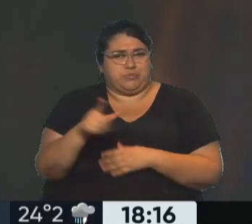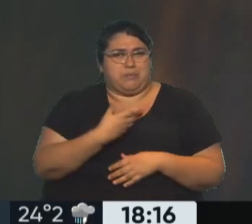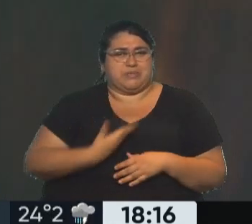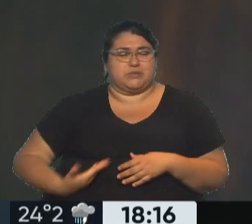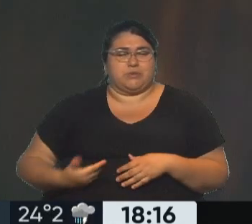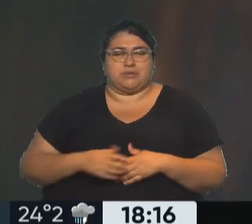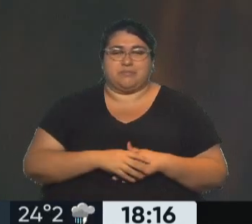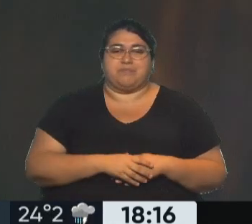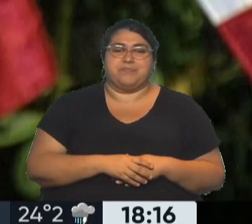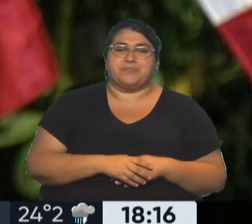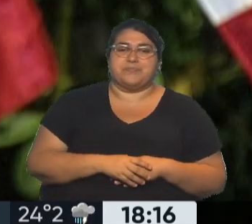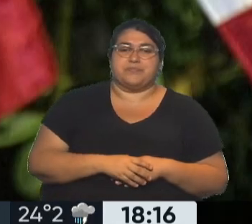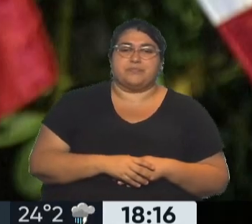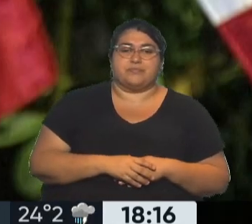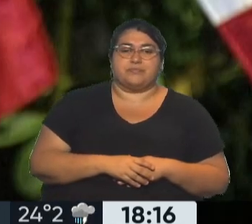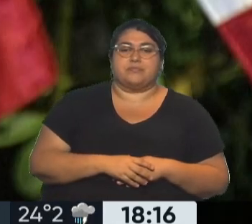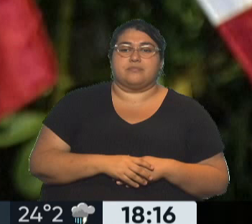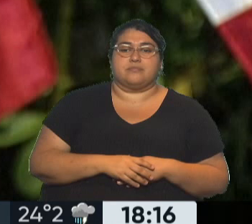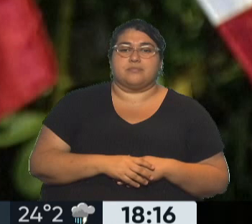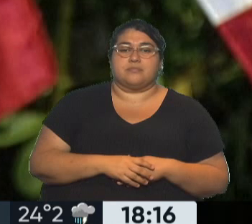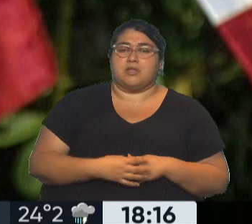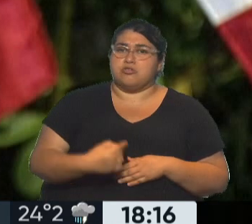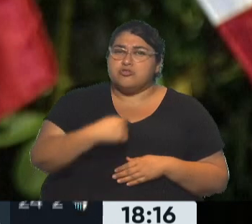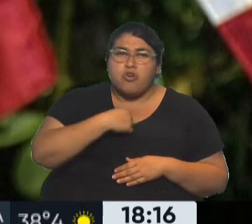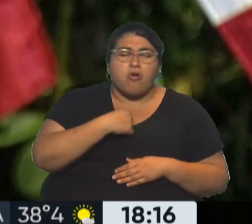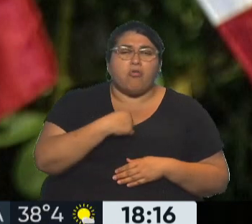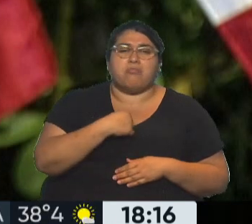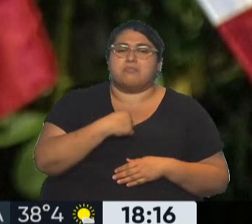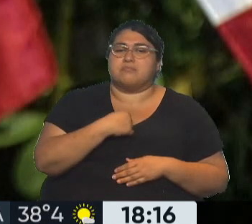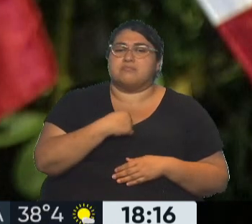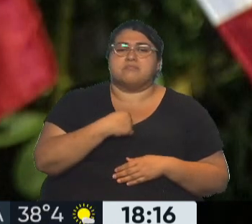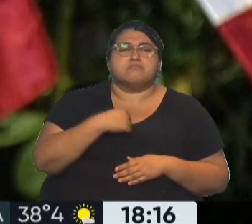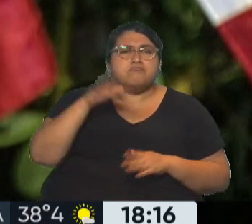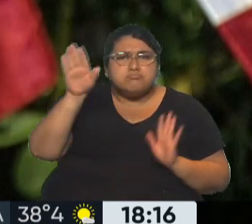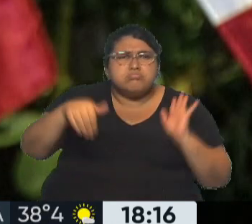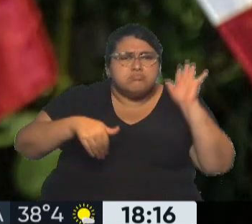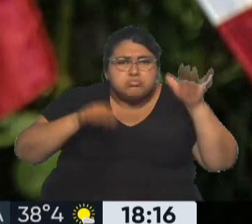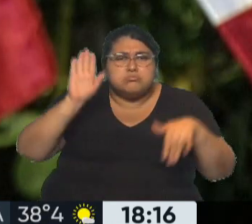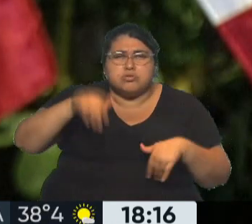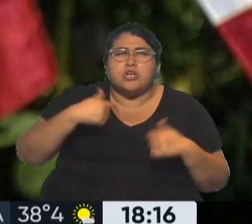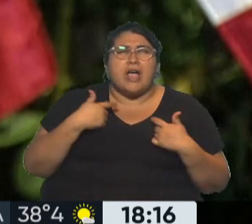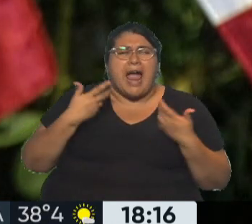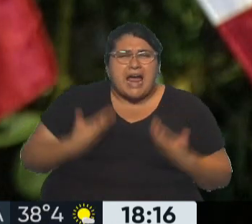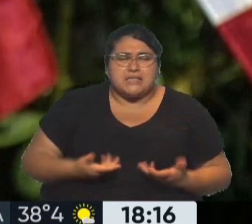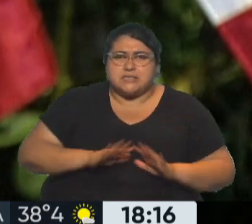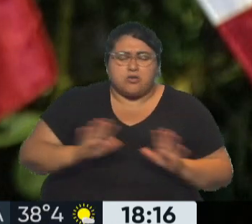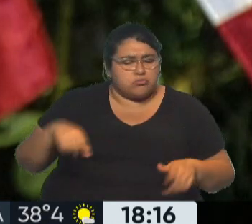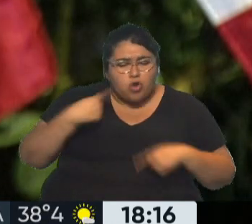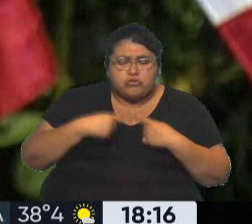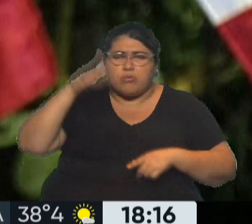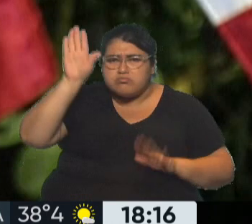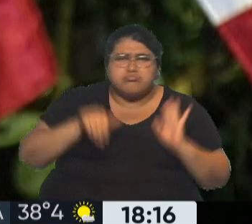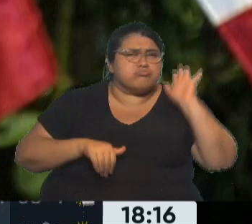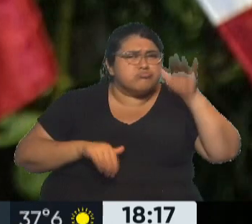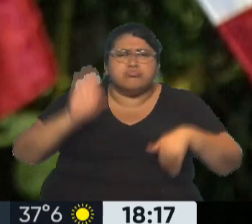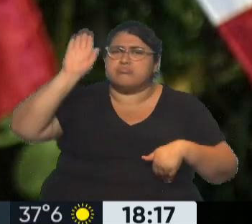presidenta peruana. Claro que sí. No me voy a cansar de llamarlos al buen diálogo. No me voy